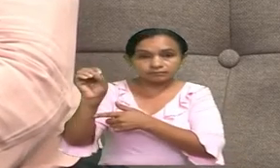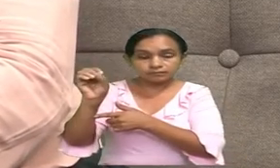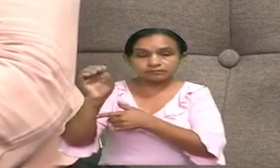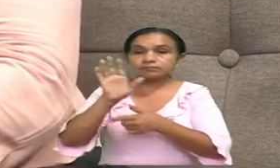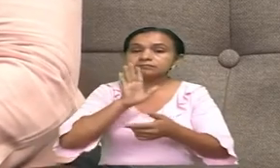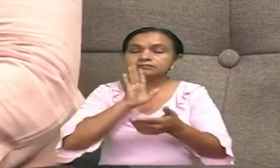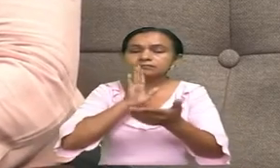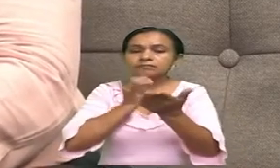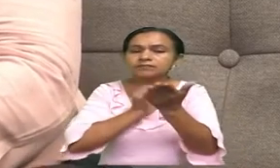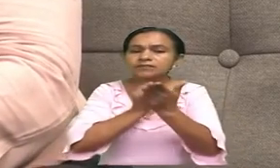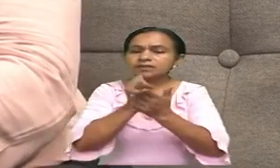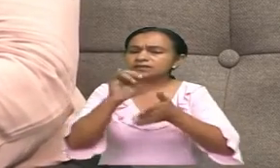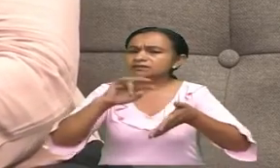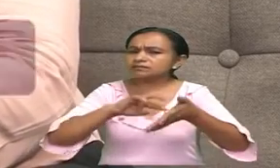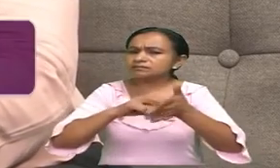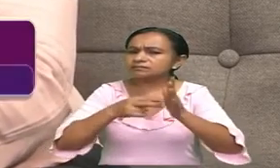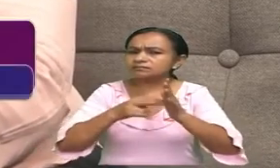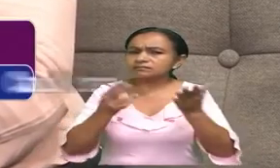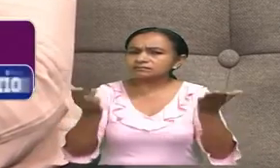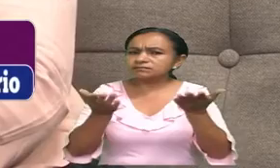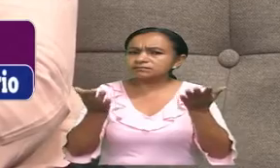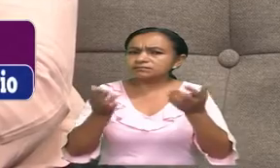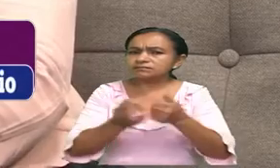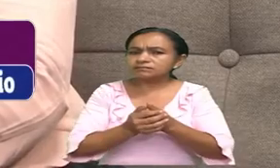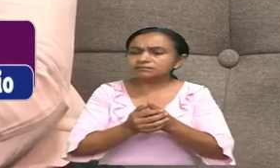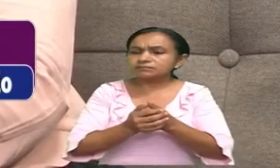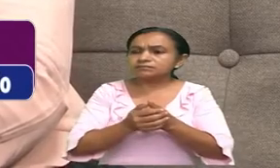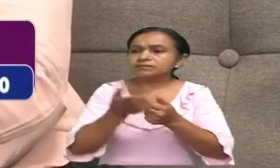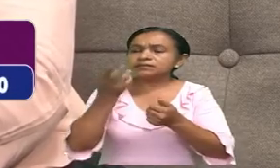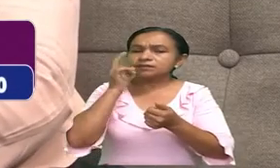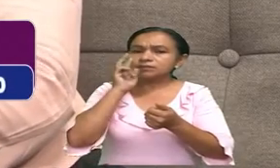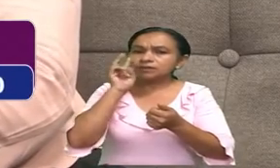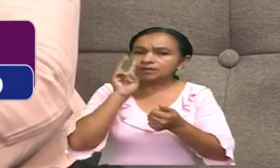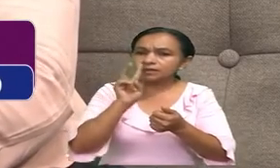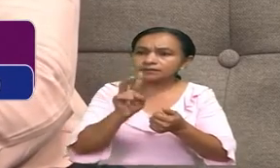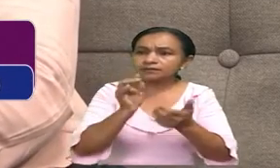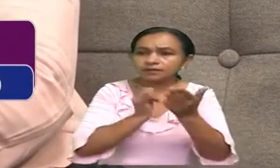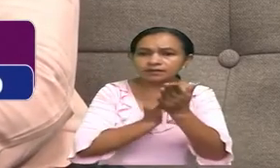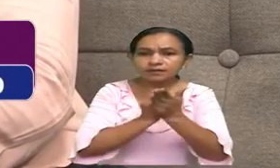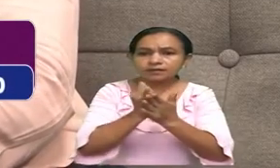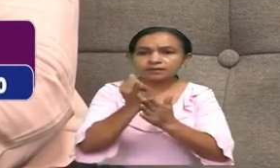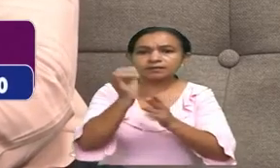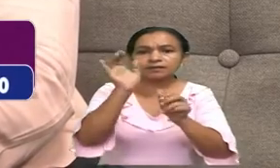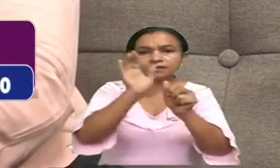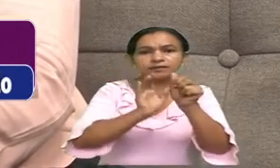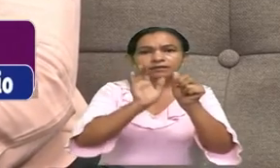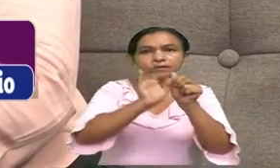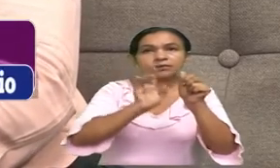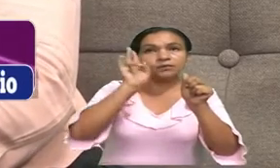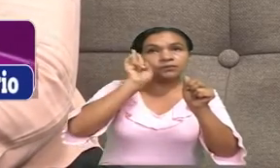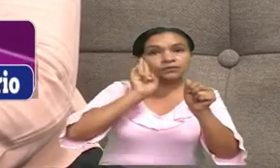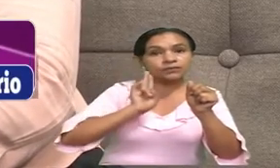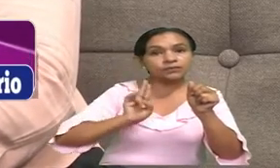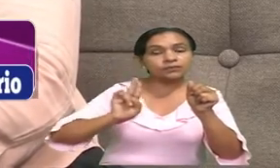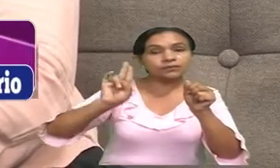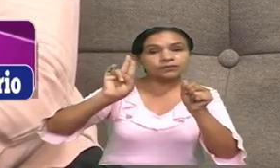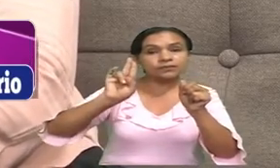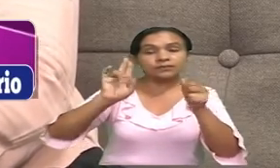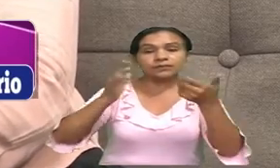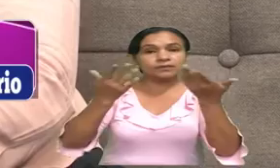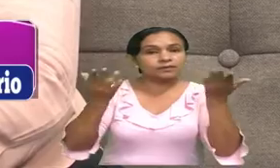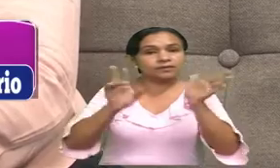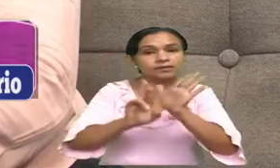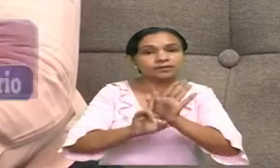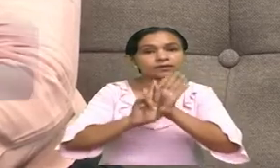de la investigación, tenemos que mirarnos a lo interno cada universidad, qué